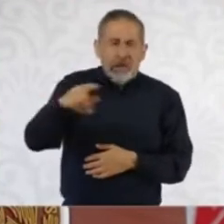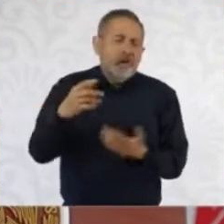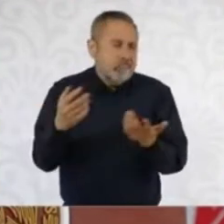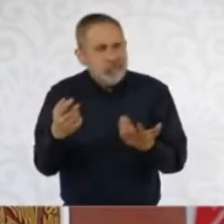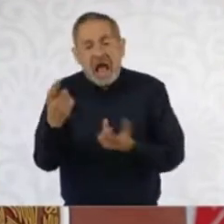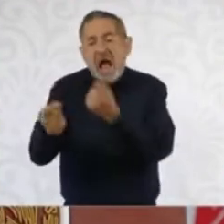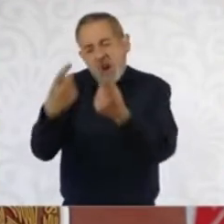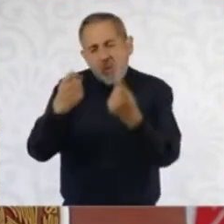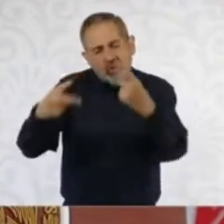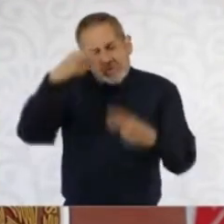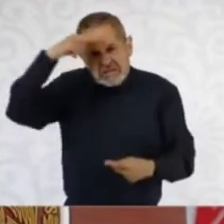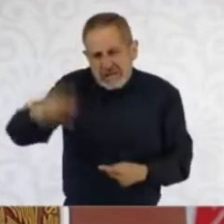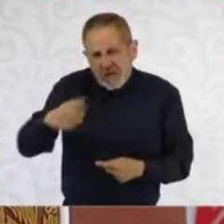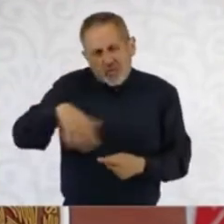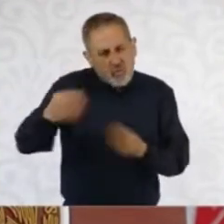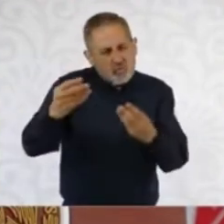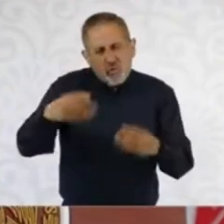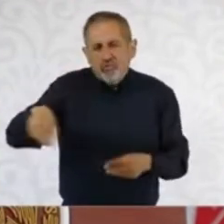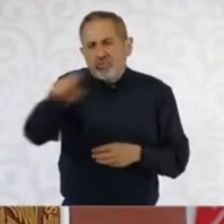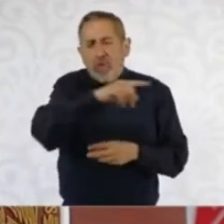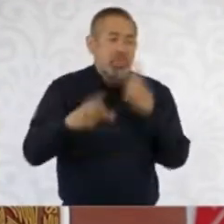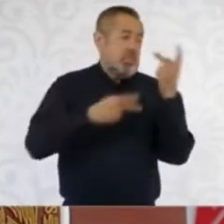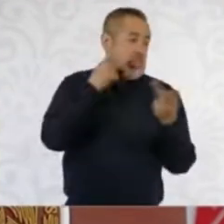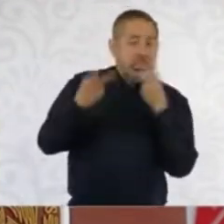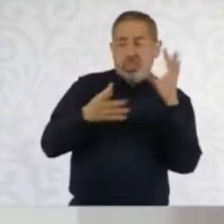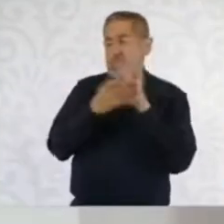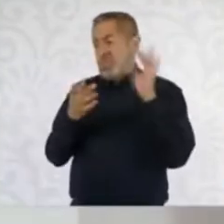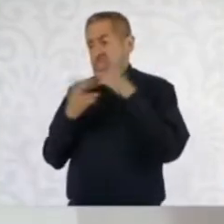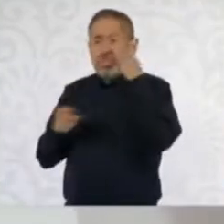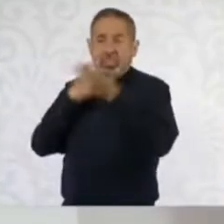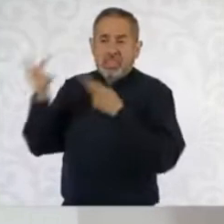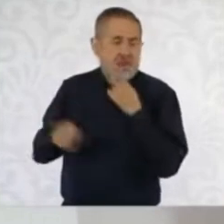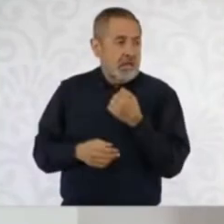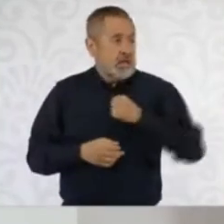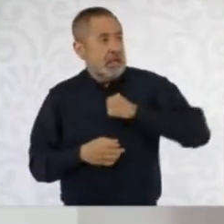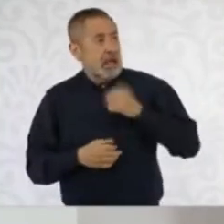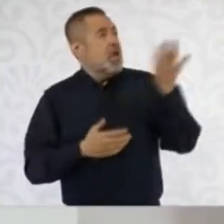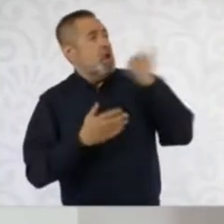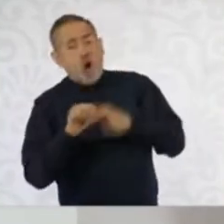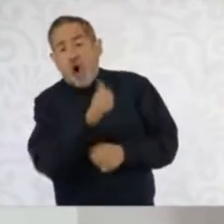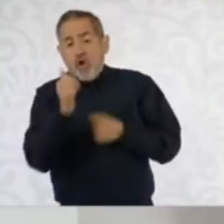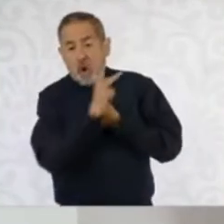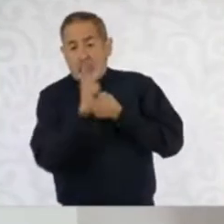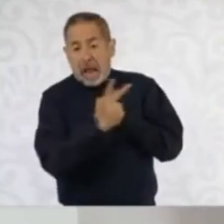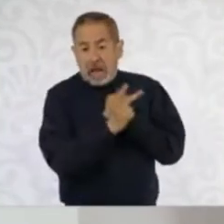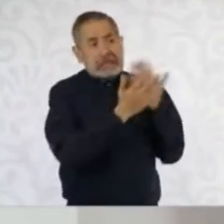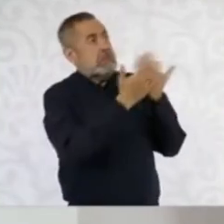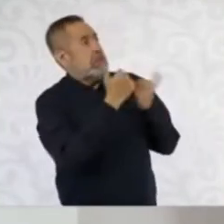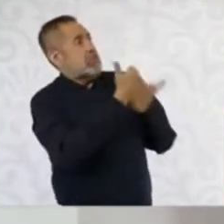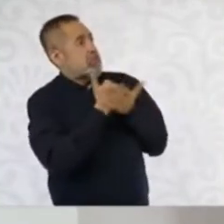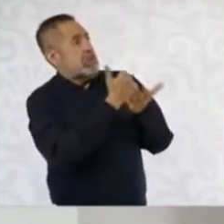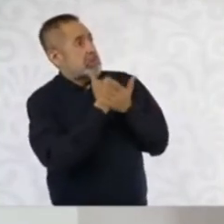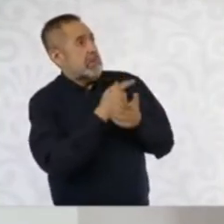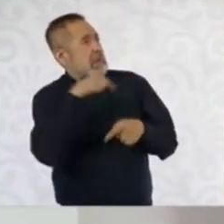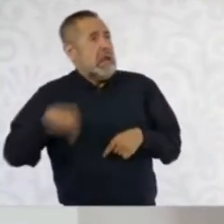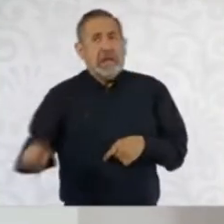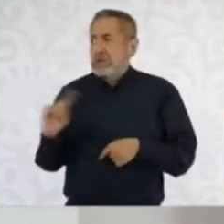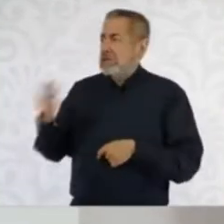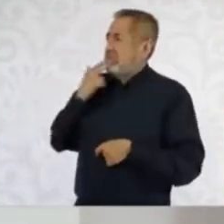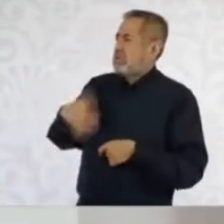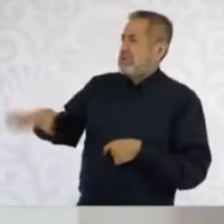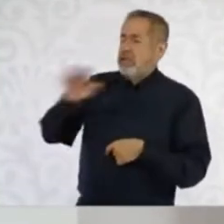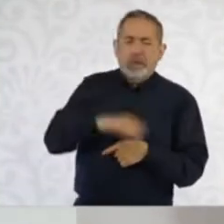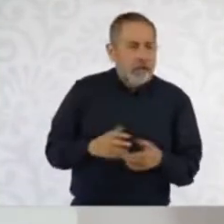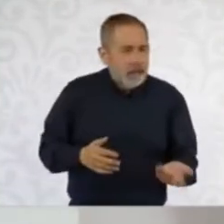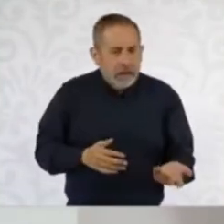o que ponen o que buscan la intervención de países extranjeros en nuestro país, porque